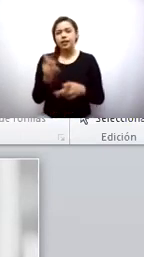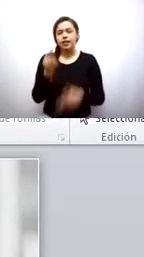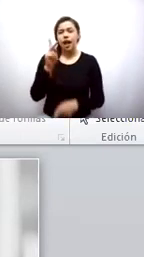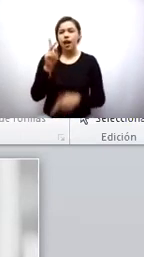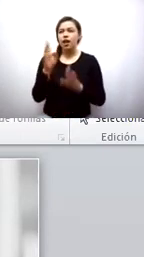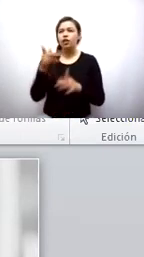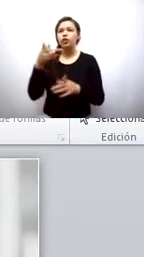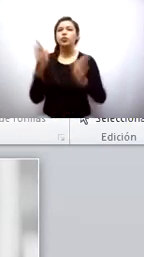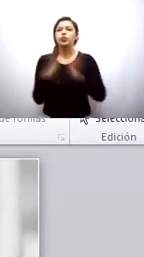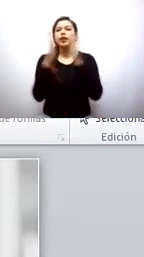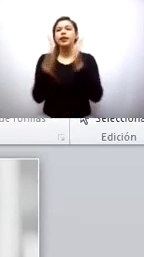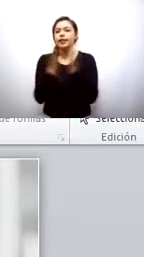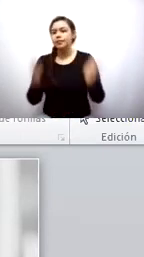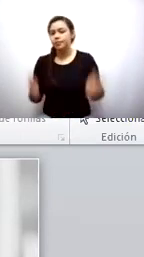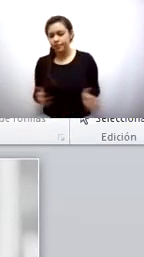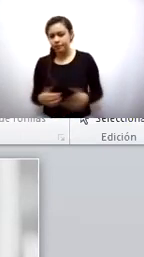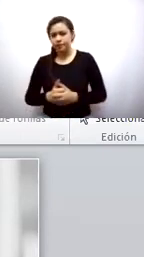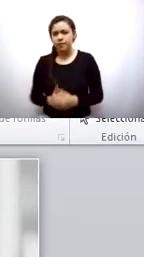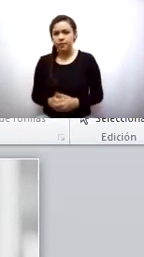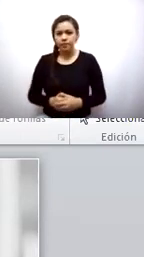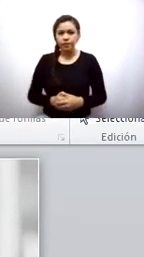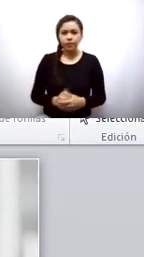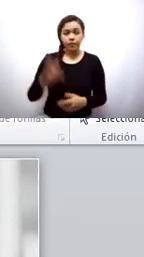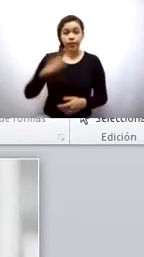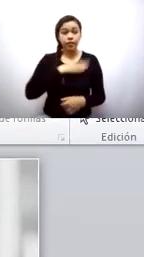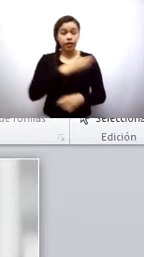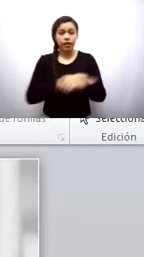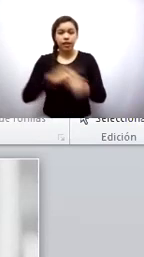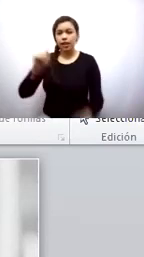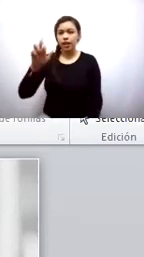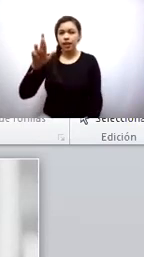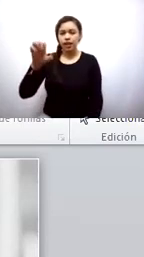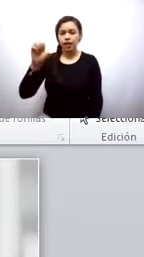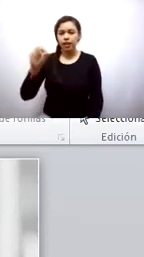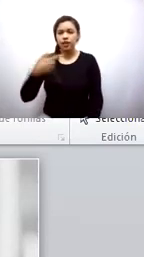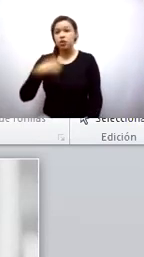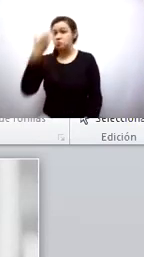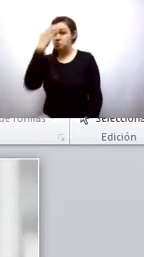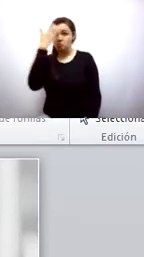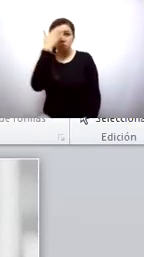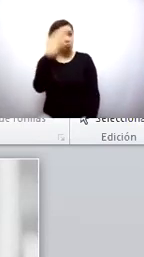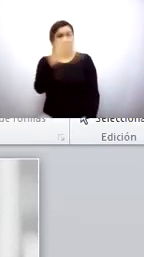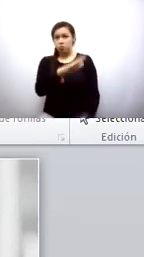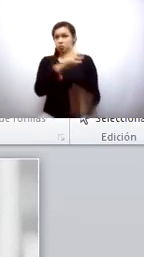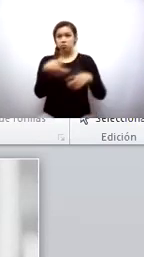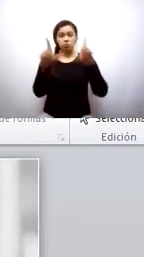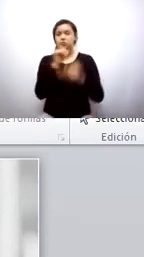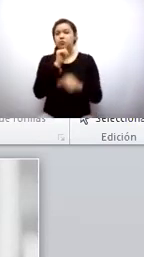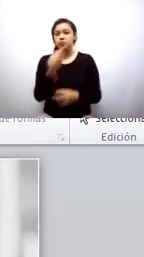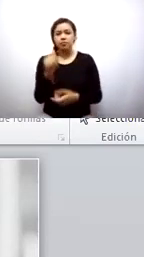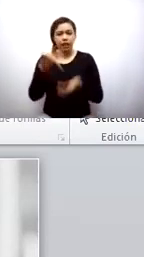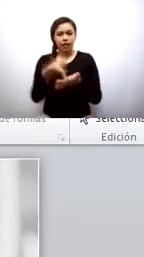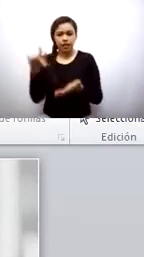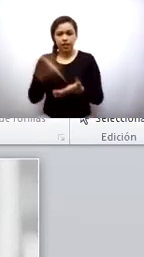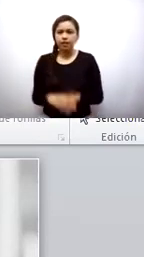en su momento. Buenas tardes, Teresa Márquez. Yo no tengo conocimiento de estas plataformas. Gracias. Ok,